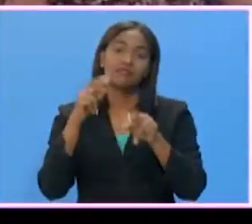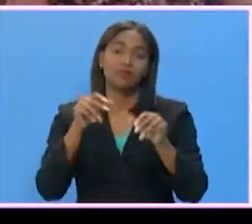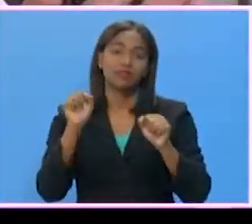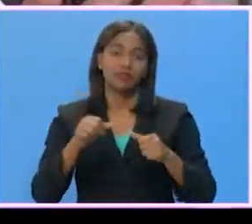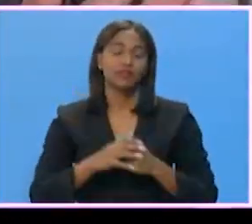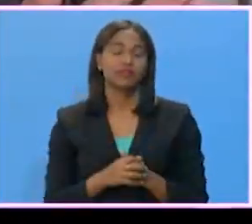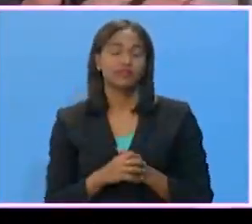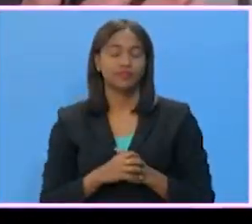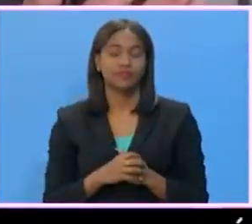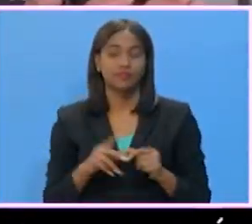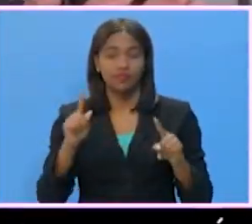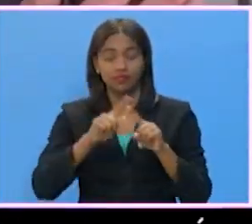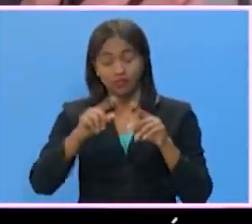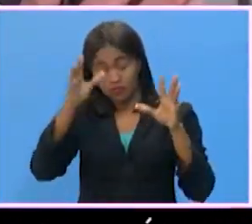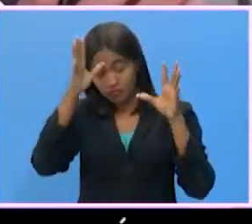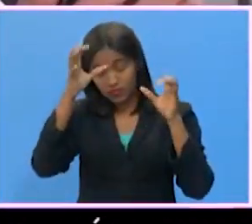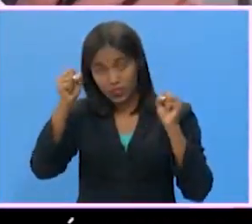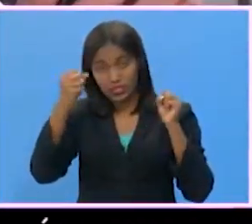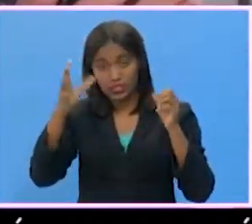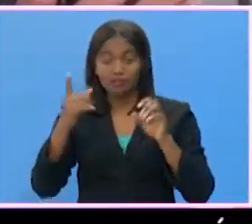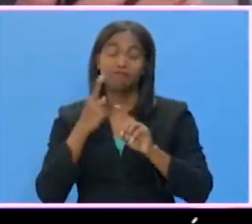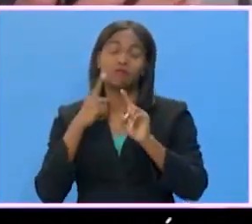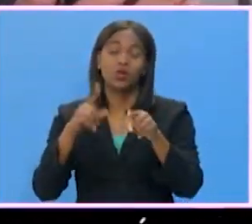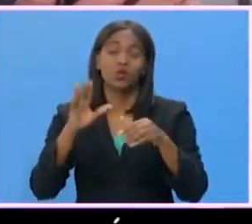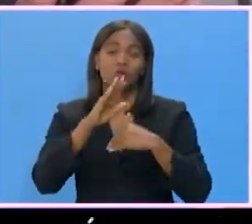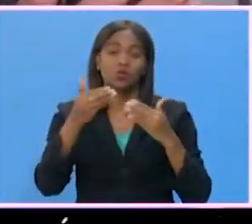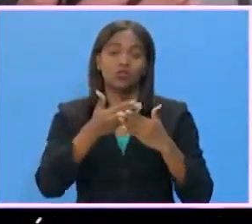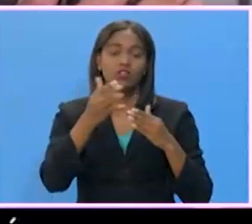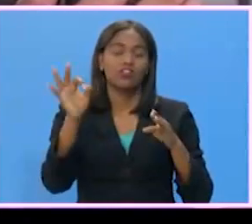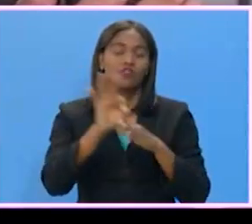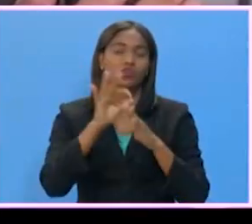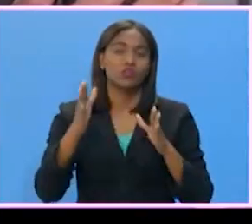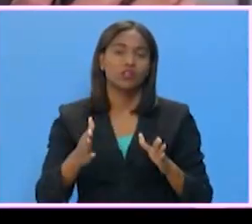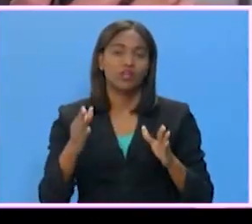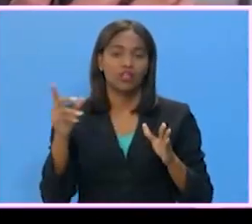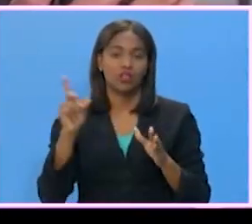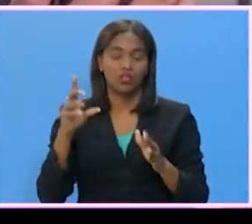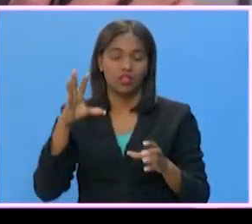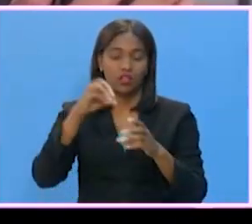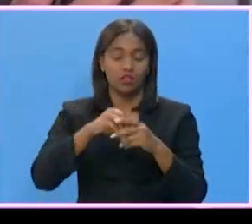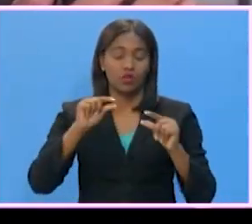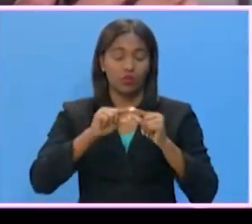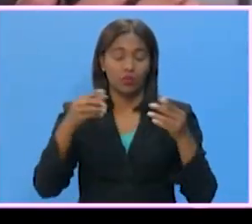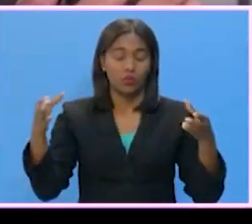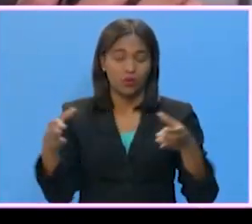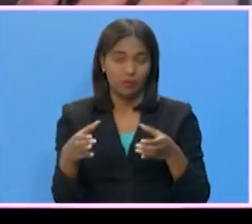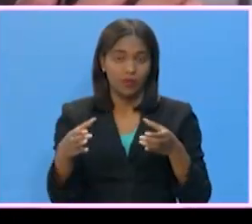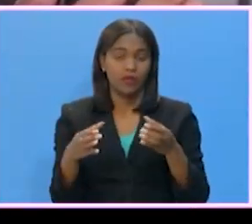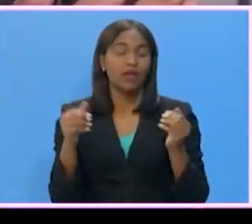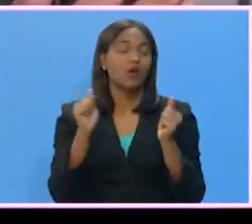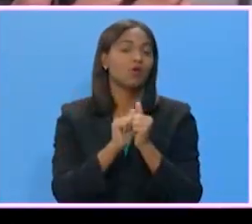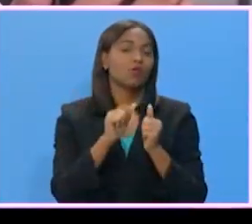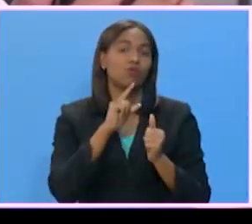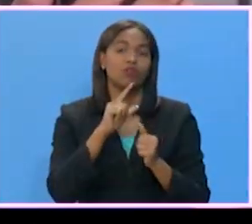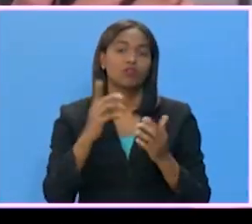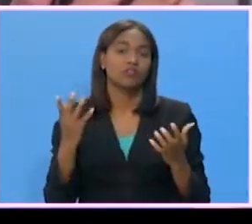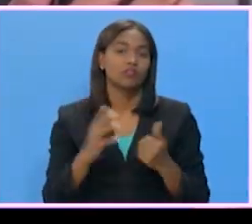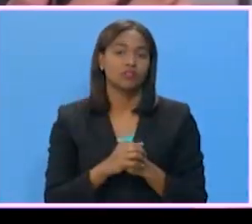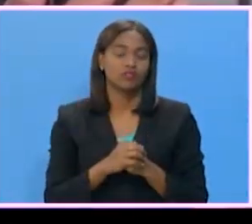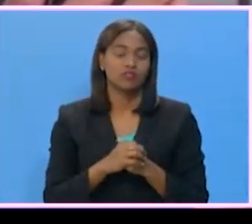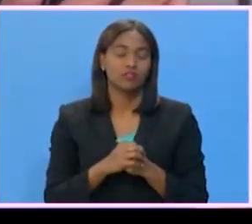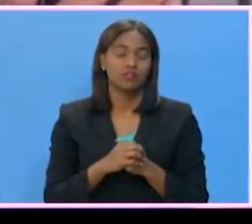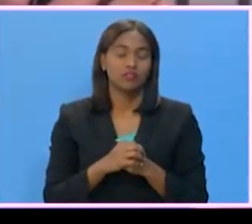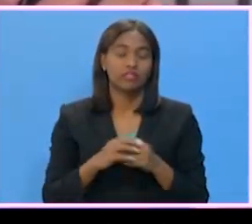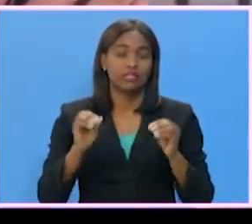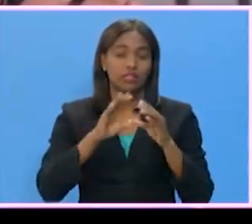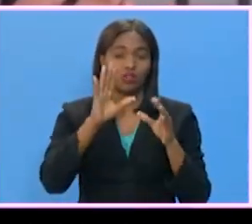Pero el presidente ha enviado todos esos funcionarios constituidos en comisiones como realmente